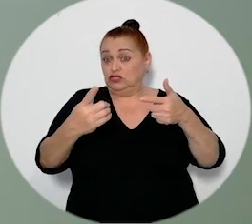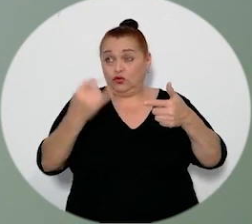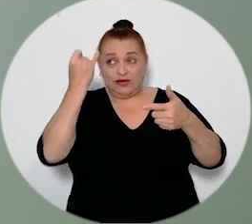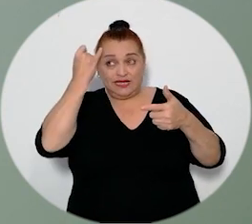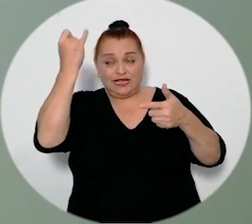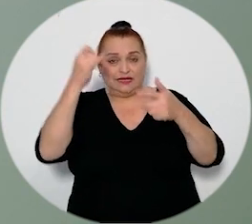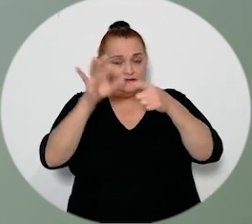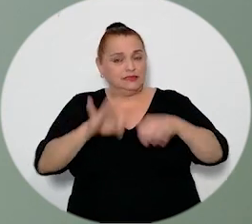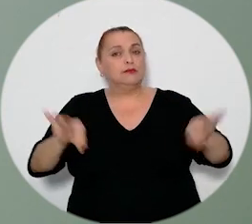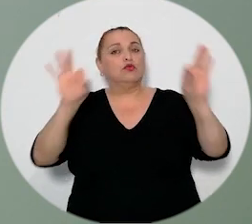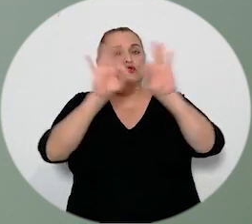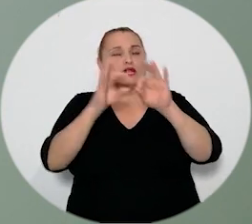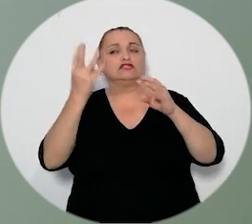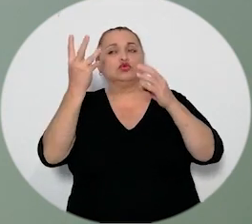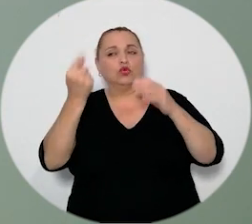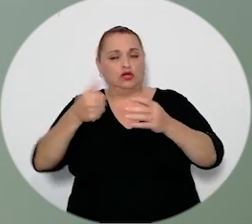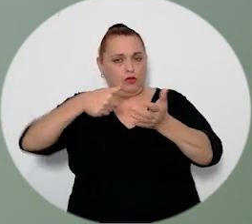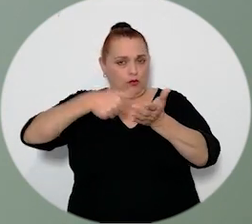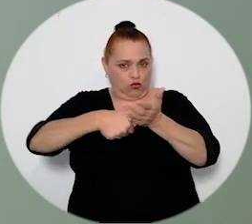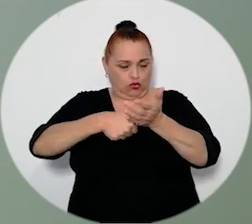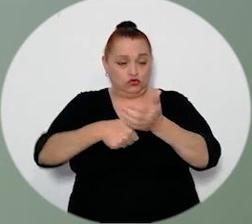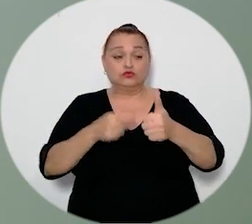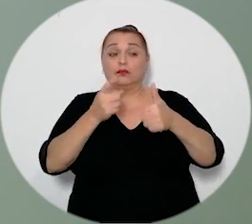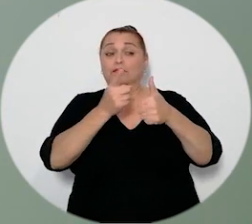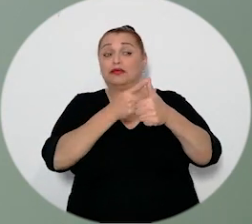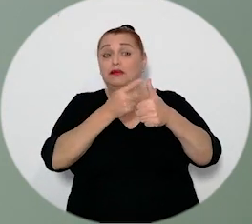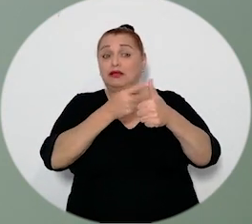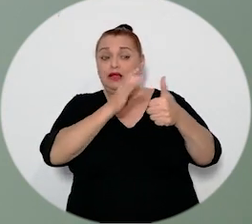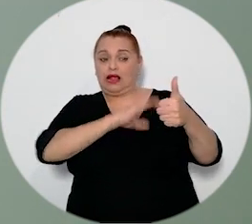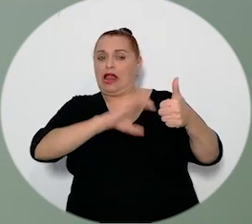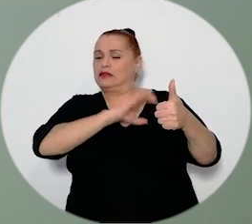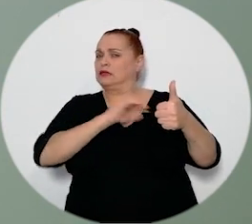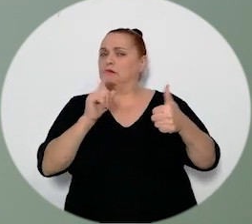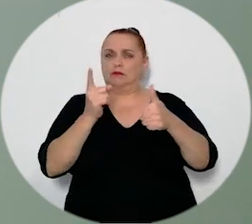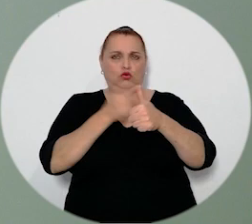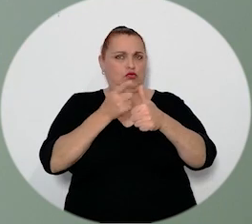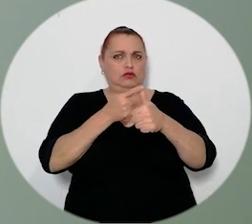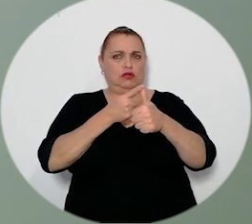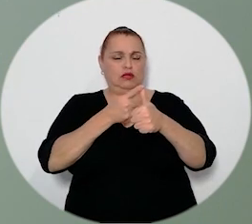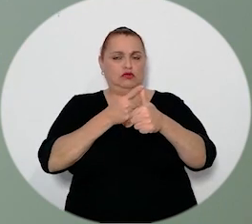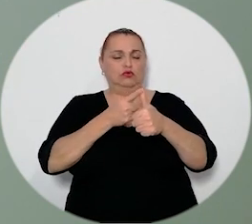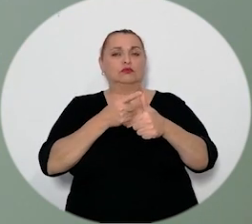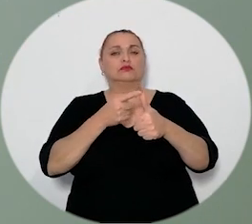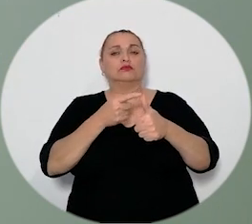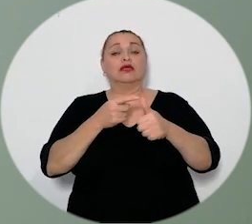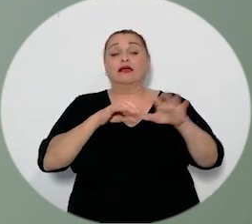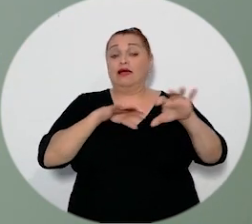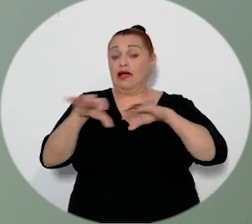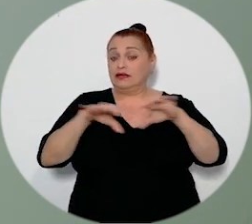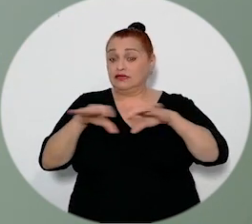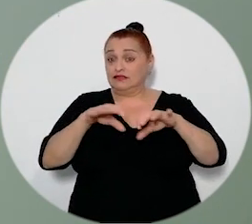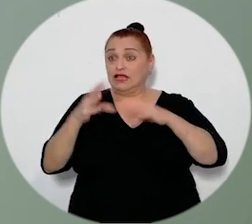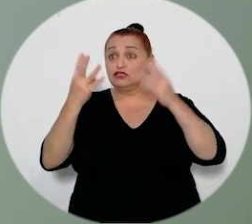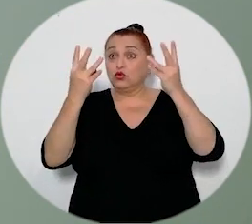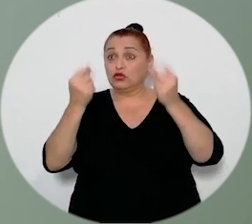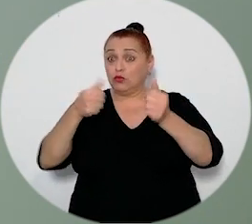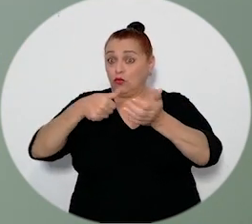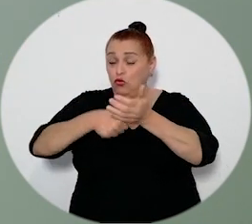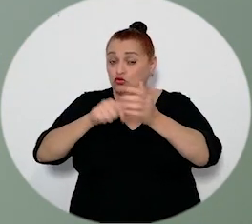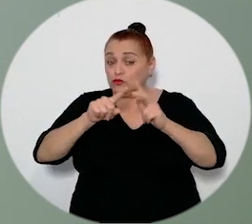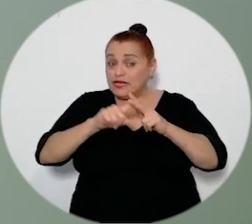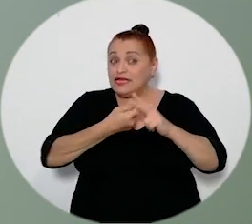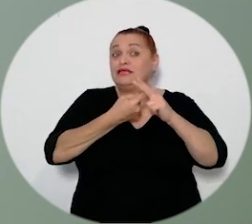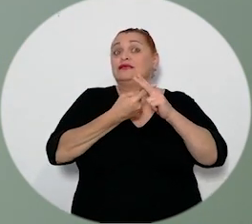ideas relevantes acerca del escrutinio de los votos. La primera, su carácter prioritario, en el sentido de que las actividades de escrutinio